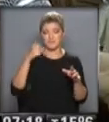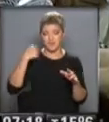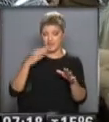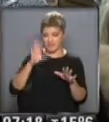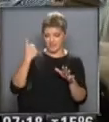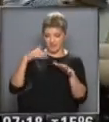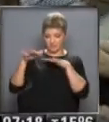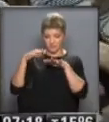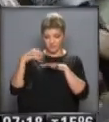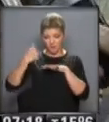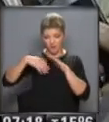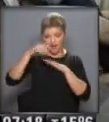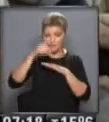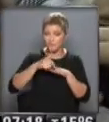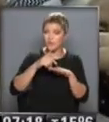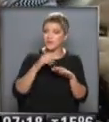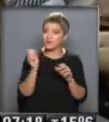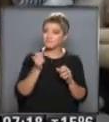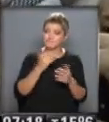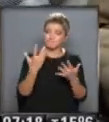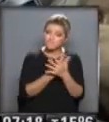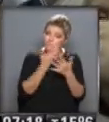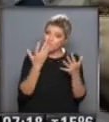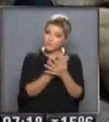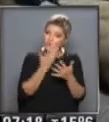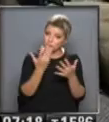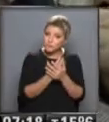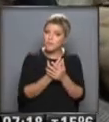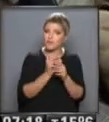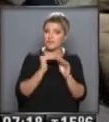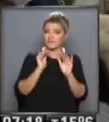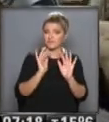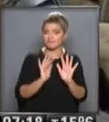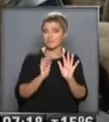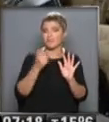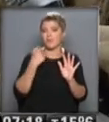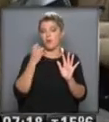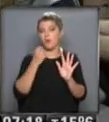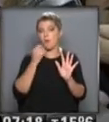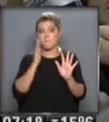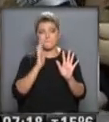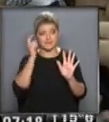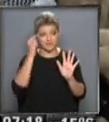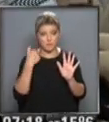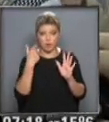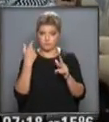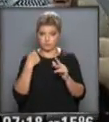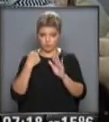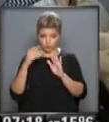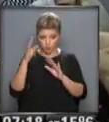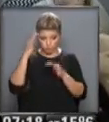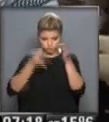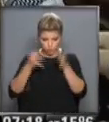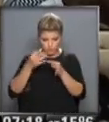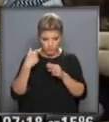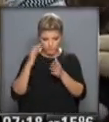tiempo. Y hemos puesto, como corresponde, a disposición a los que entendíamos que era responsable de la justicia para que llegue